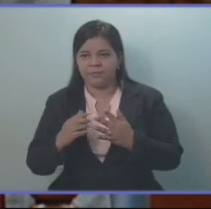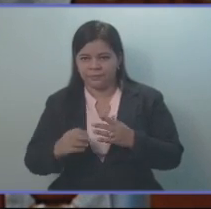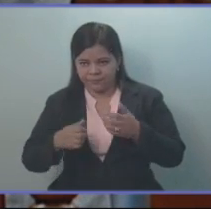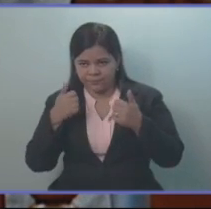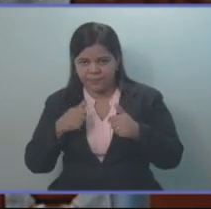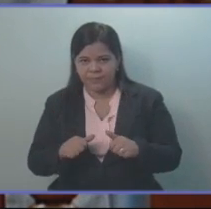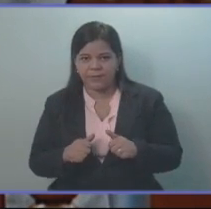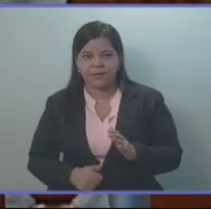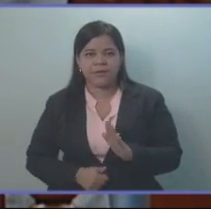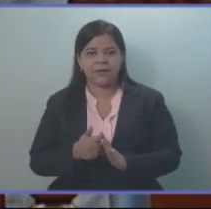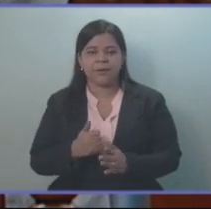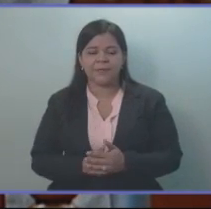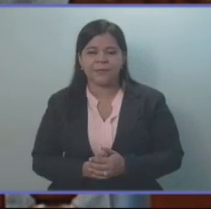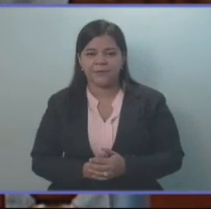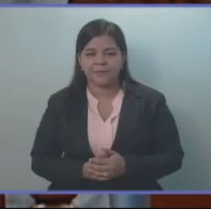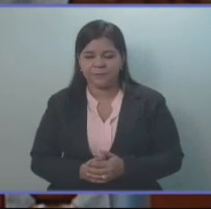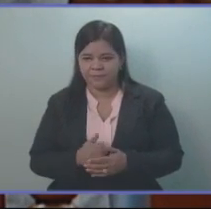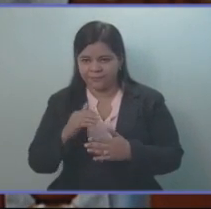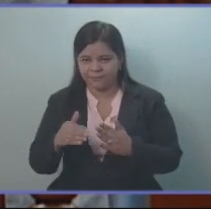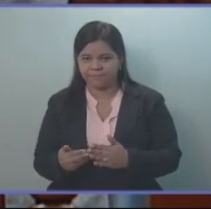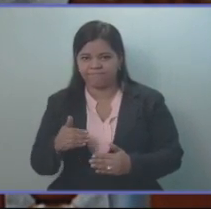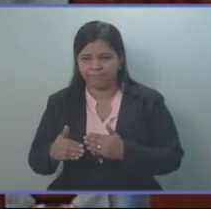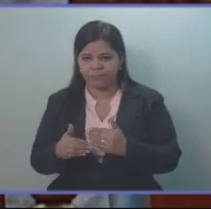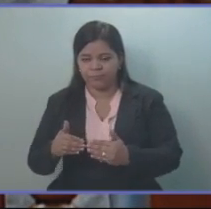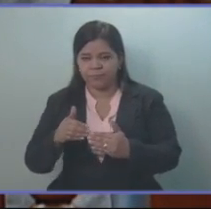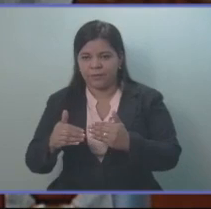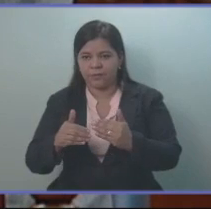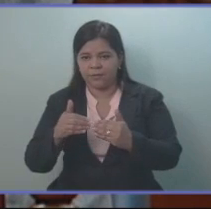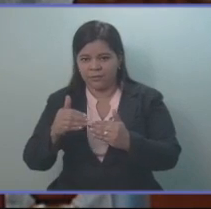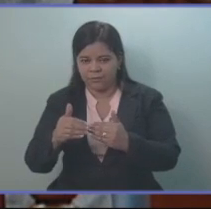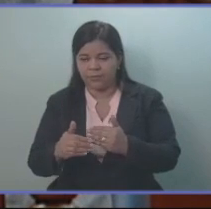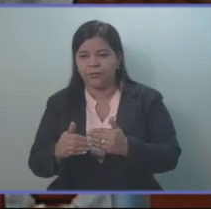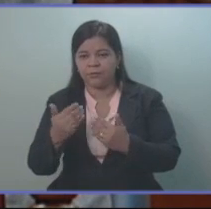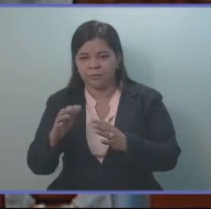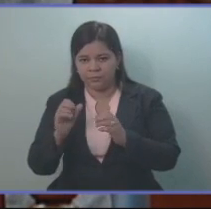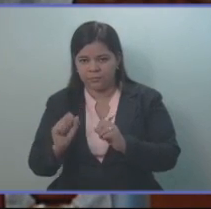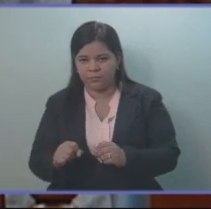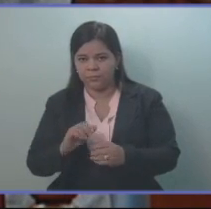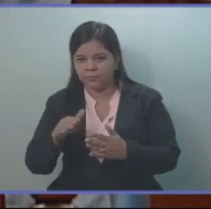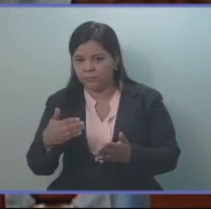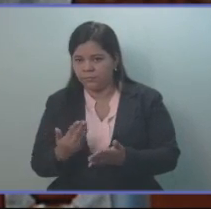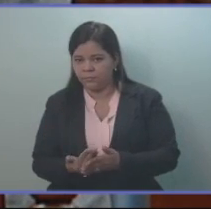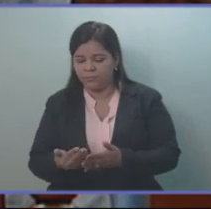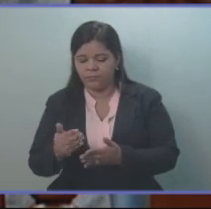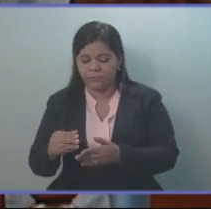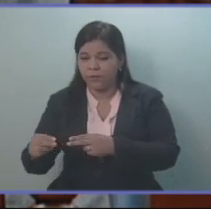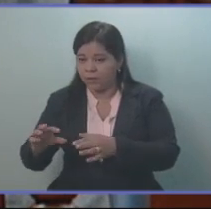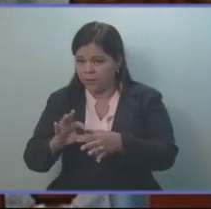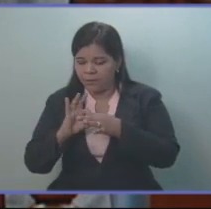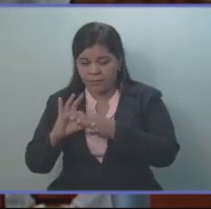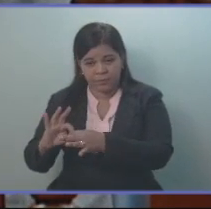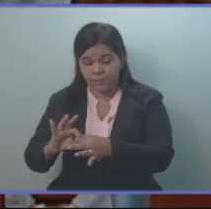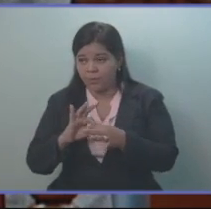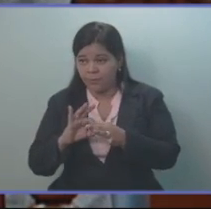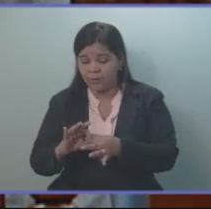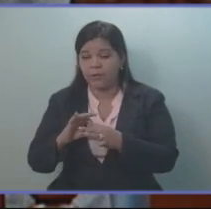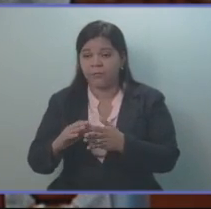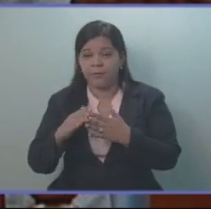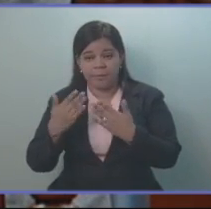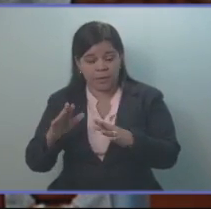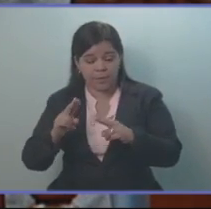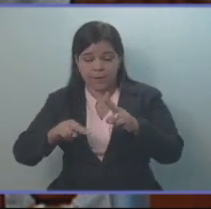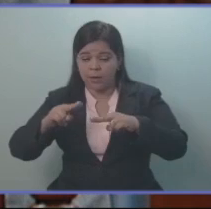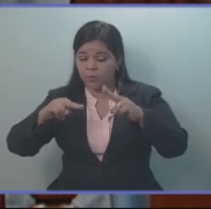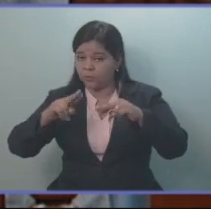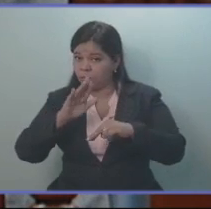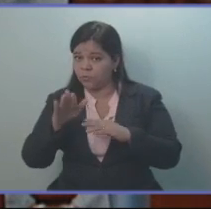para ejecución autogestionaria del financiamiento otorgada a las cooperativas de vivienda para ayuda mutua para la construcción